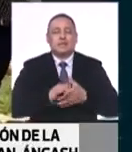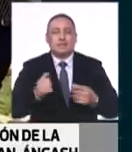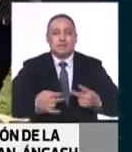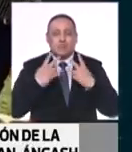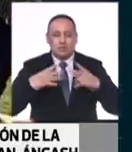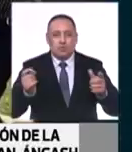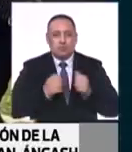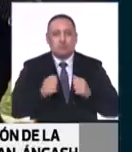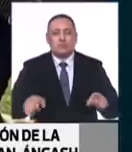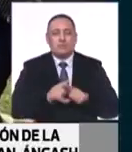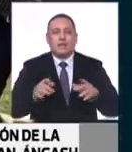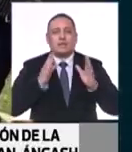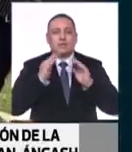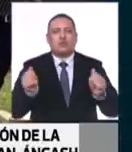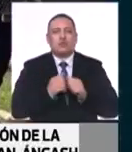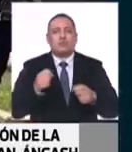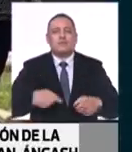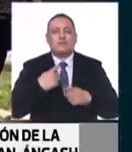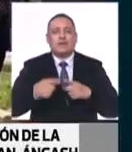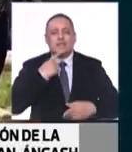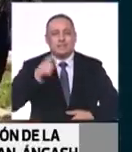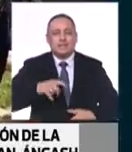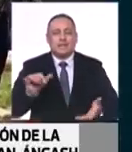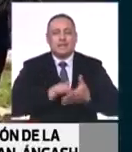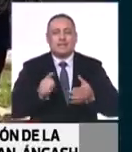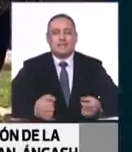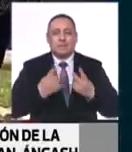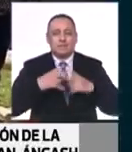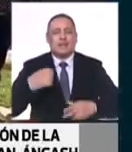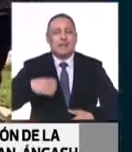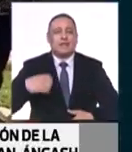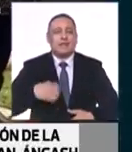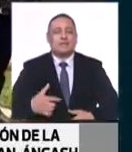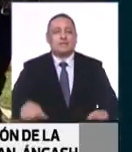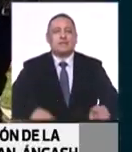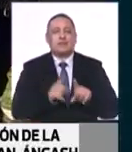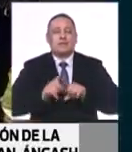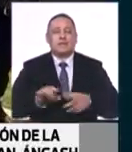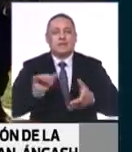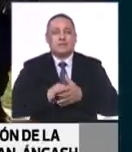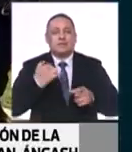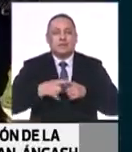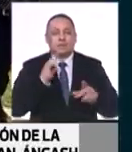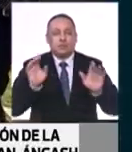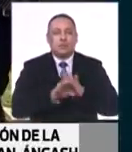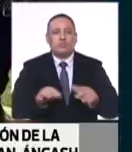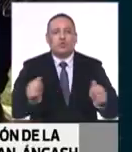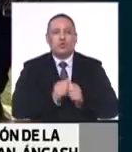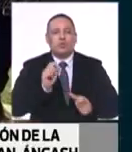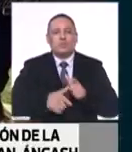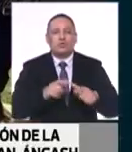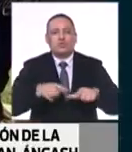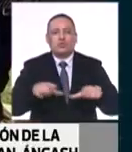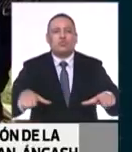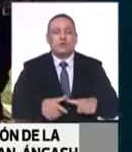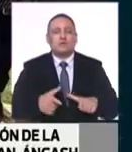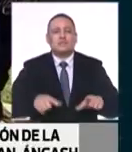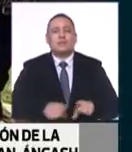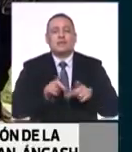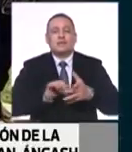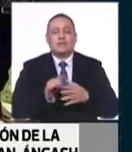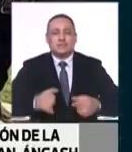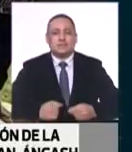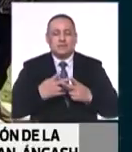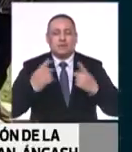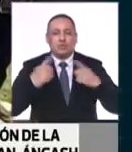hecho presentes para escuchar sobre todos los requerimientos que tiene que hacernos el alcalde como representante pues, de toda la población del distrito de Chuplui y ver